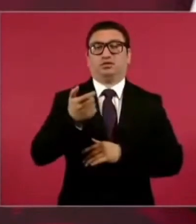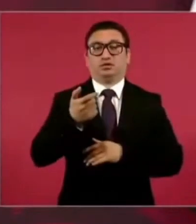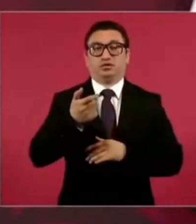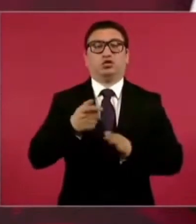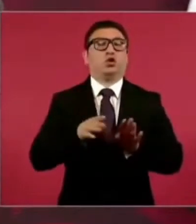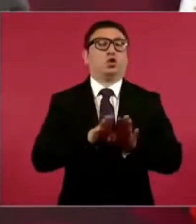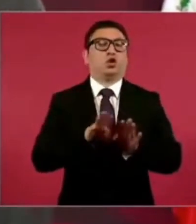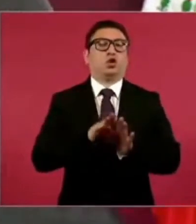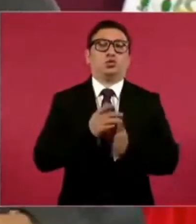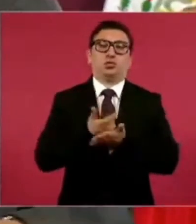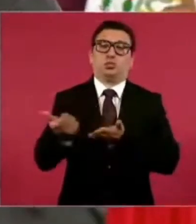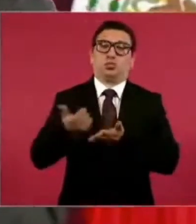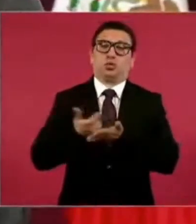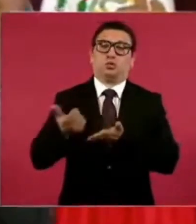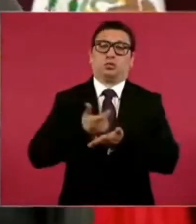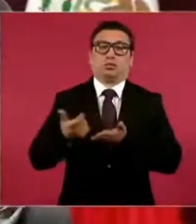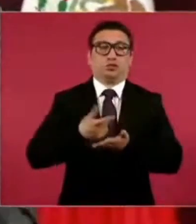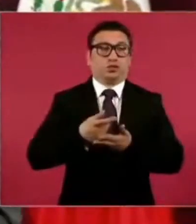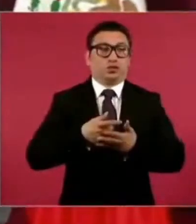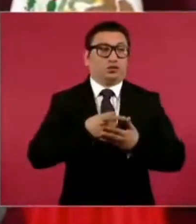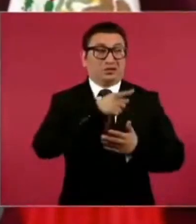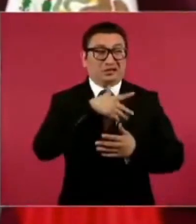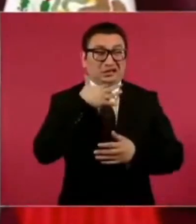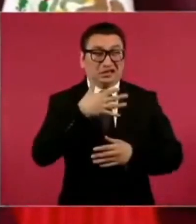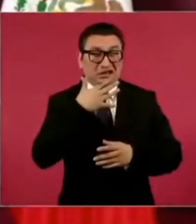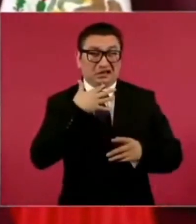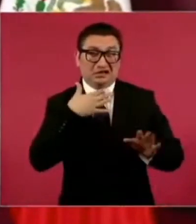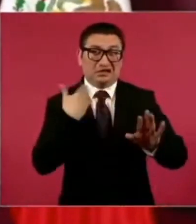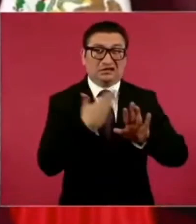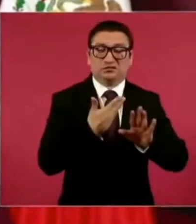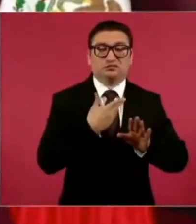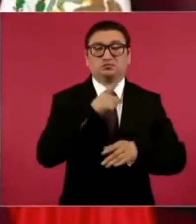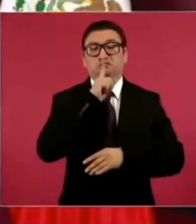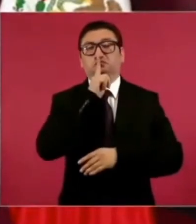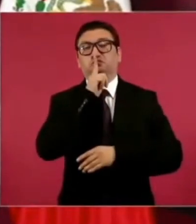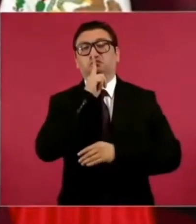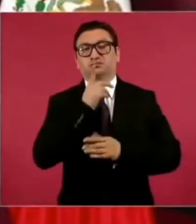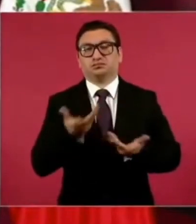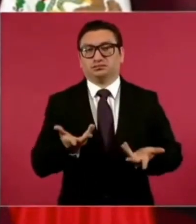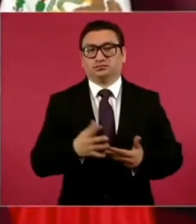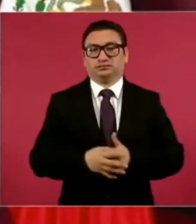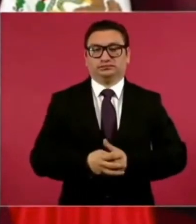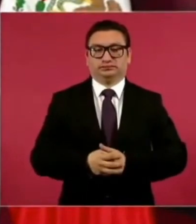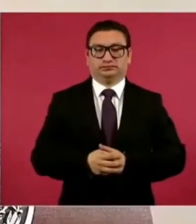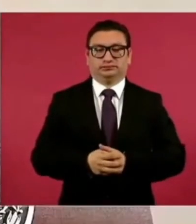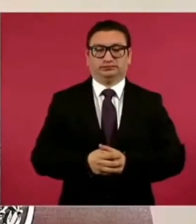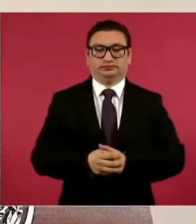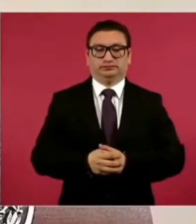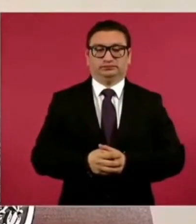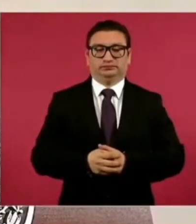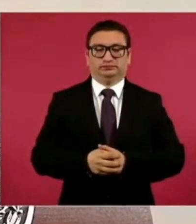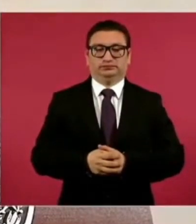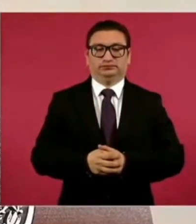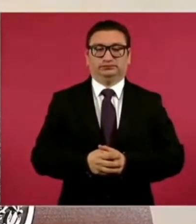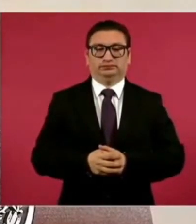iba a oponerse a la corrupción.